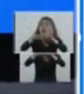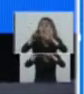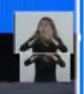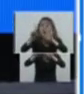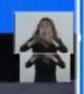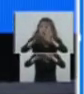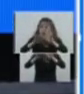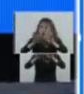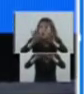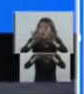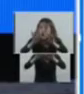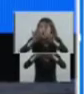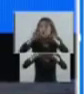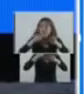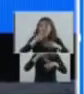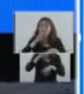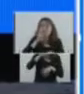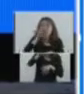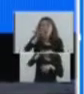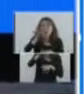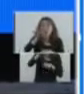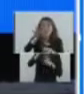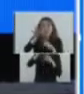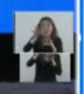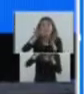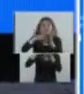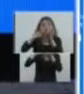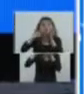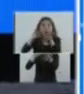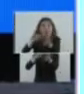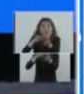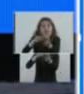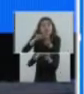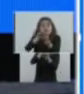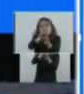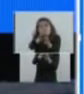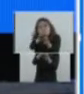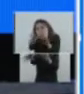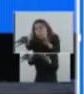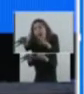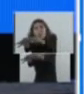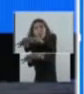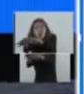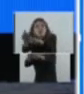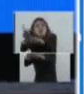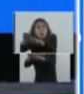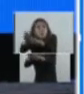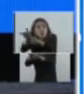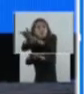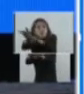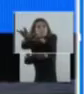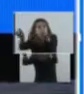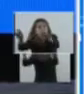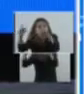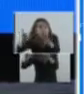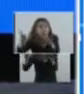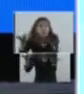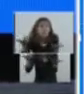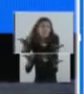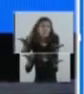estar en manos de la sociedad civil. Entonces, esas tres cosas te las digo inmediatamente que me